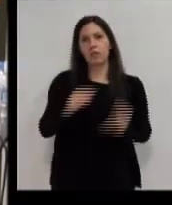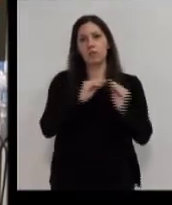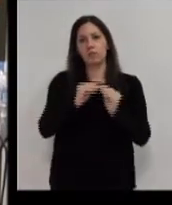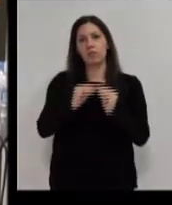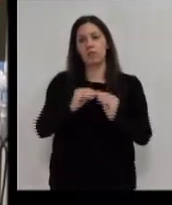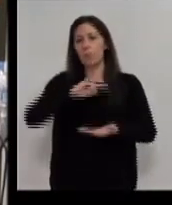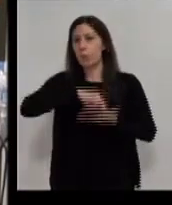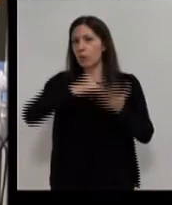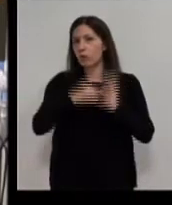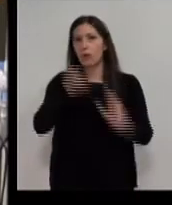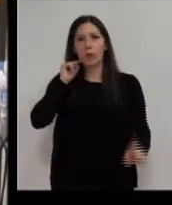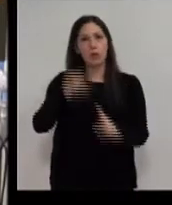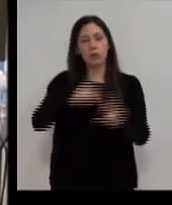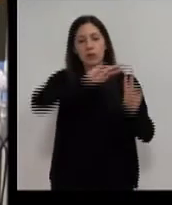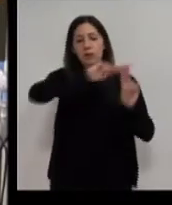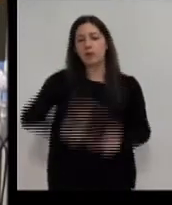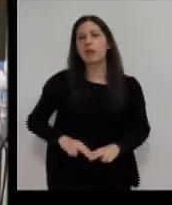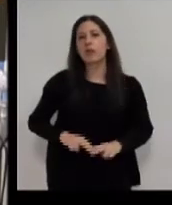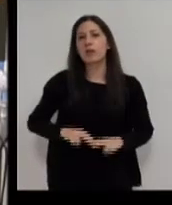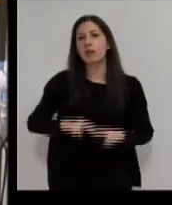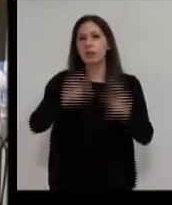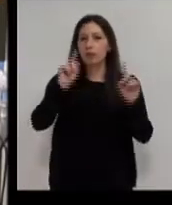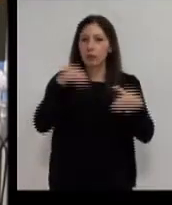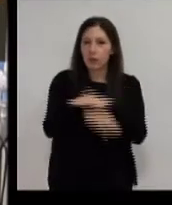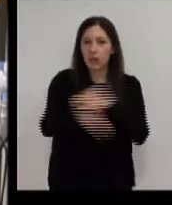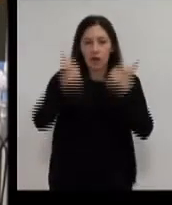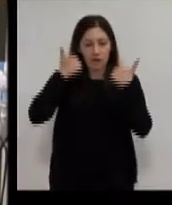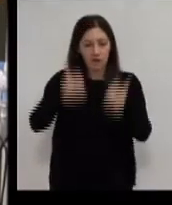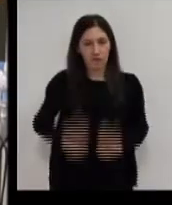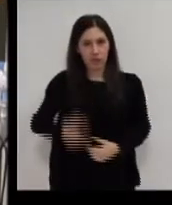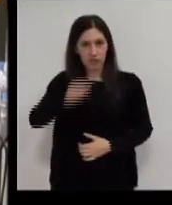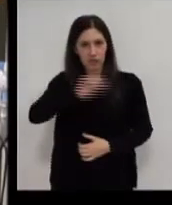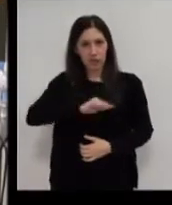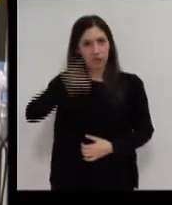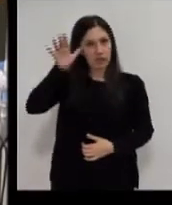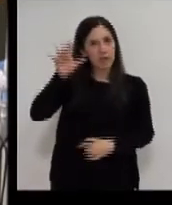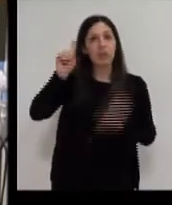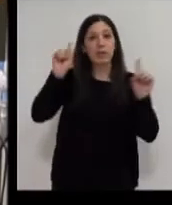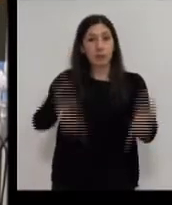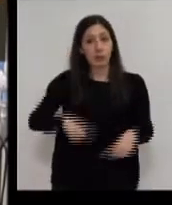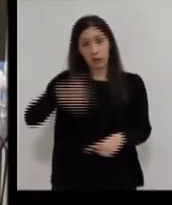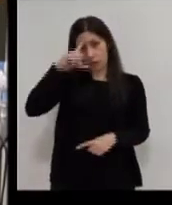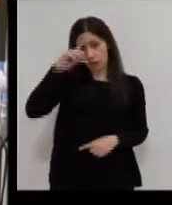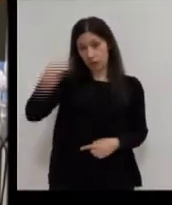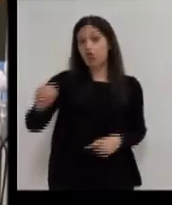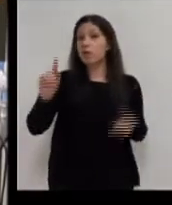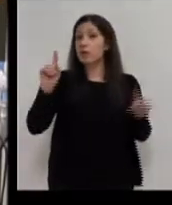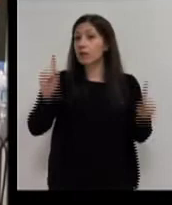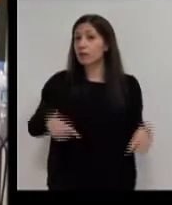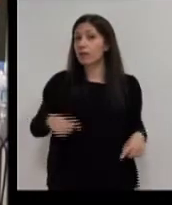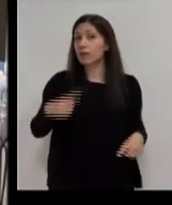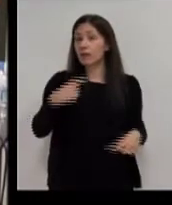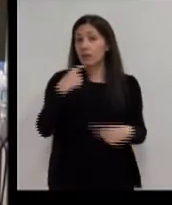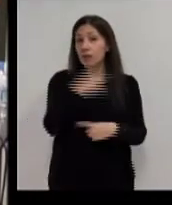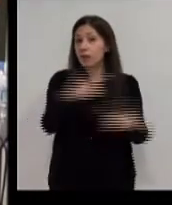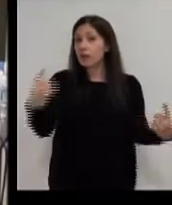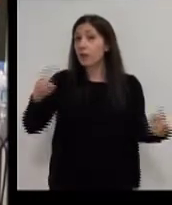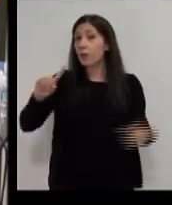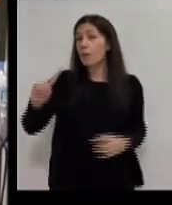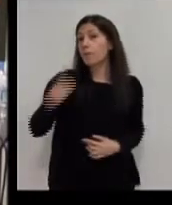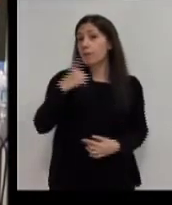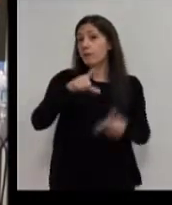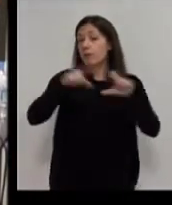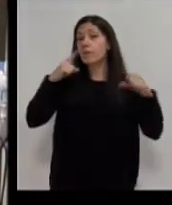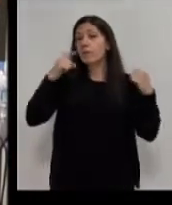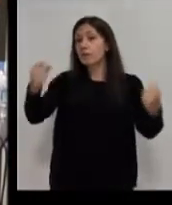entidades del CERMI, hemos elaborado una metodología para analizar la accesibilidad física, sensorial e intelectual. Es